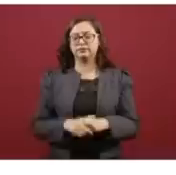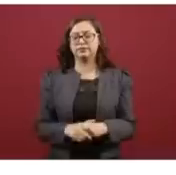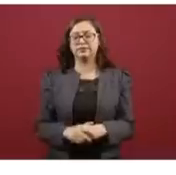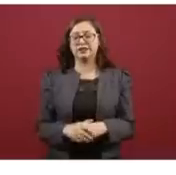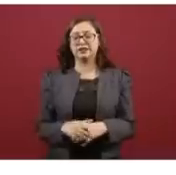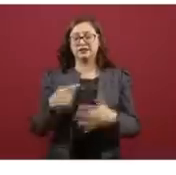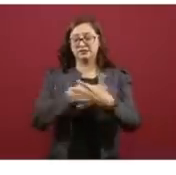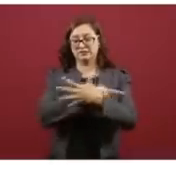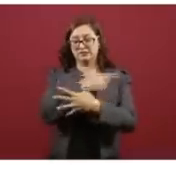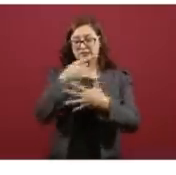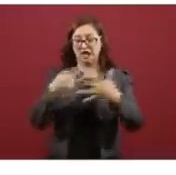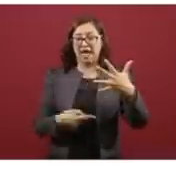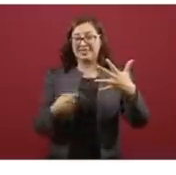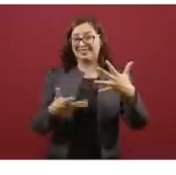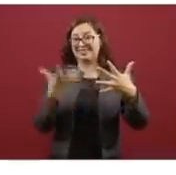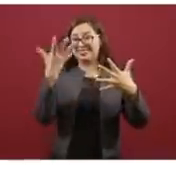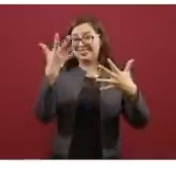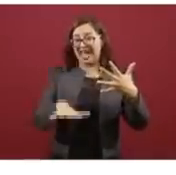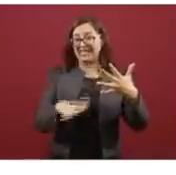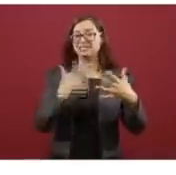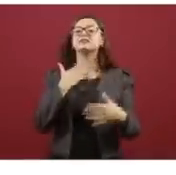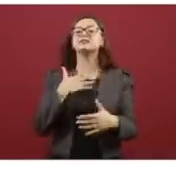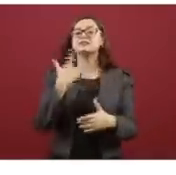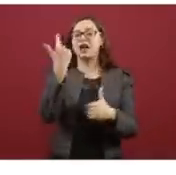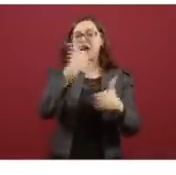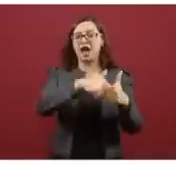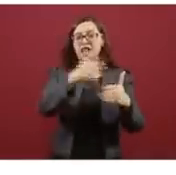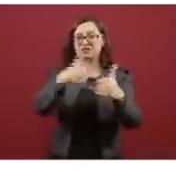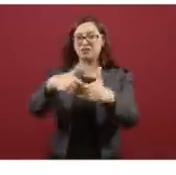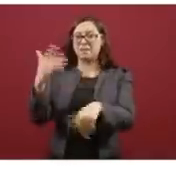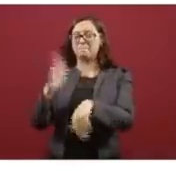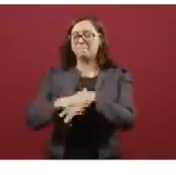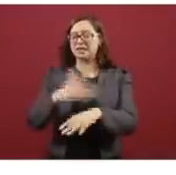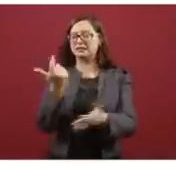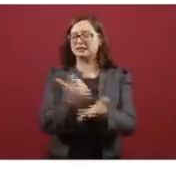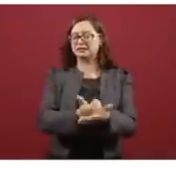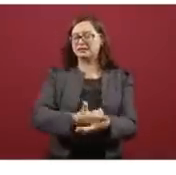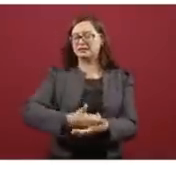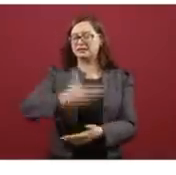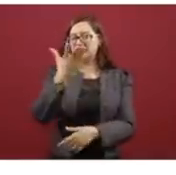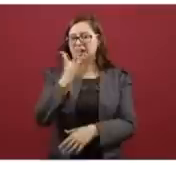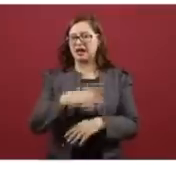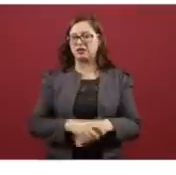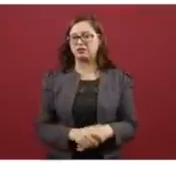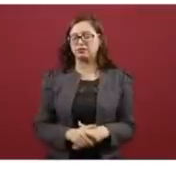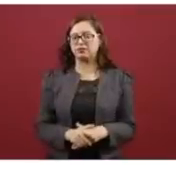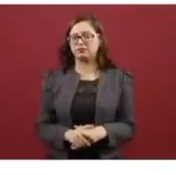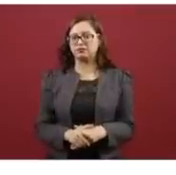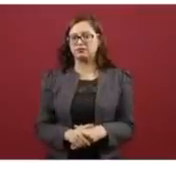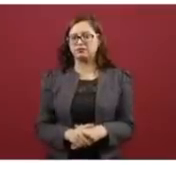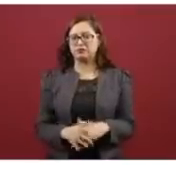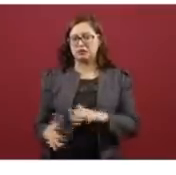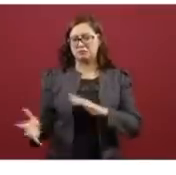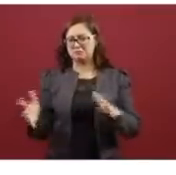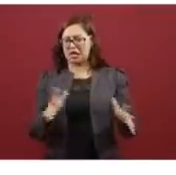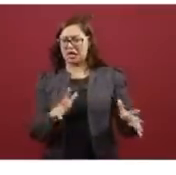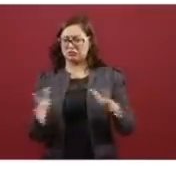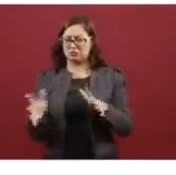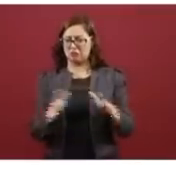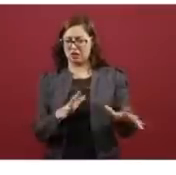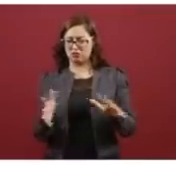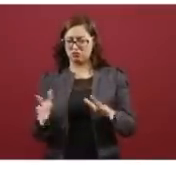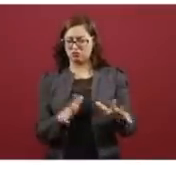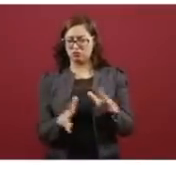el producto de la gasolina magna el precio promedio porque todos son presos promedio